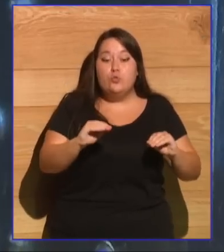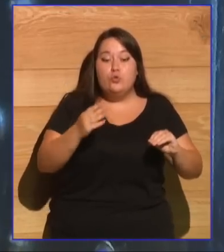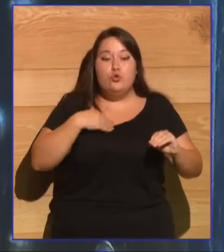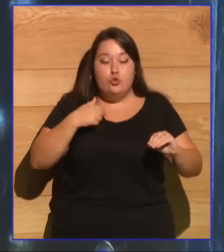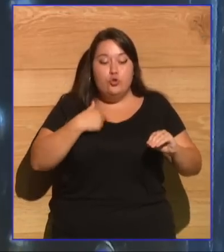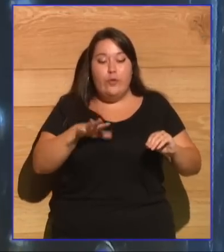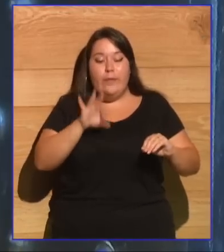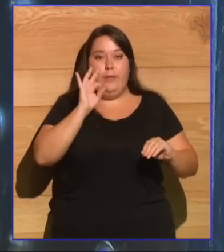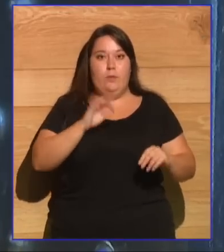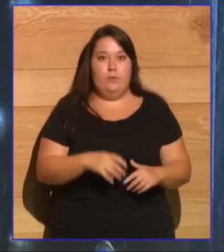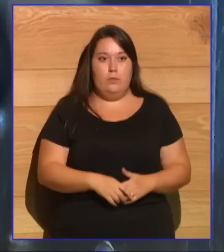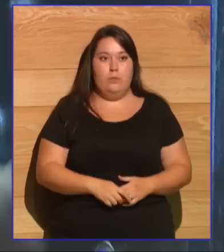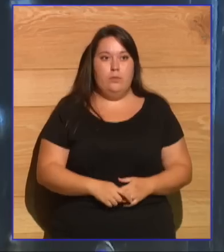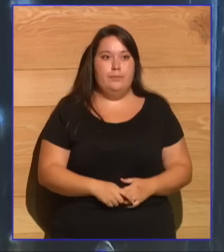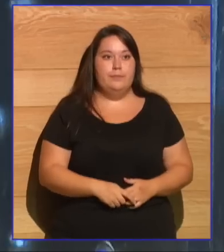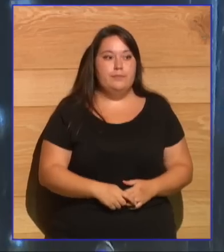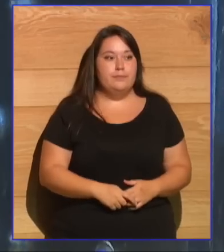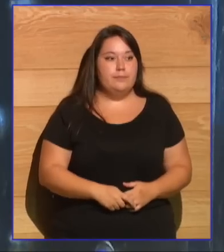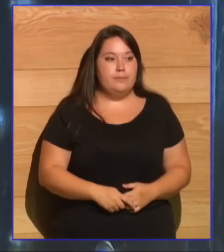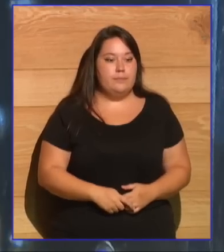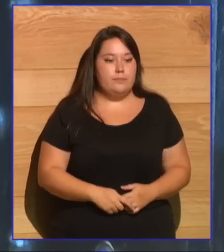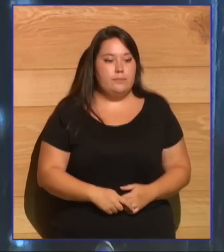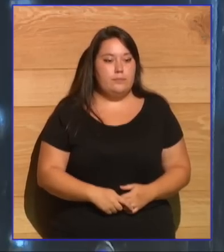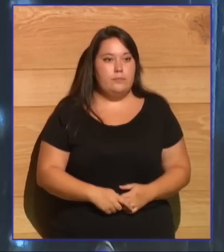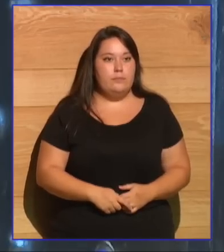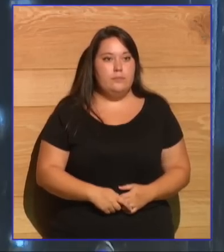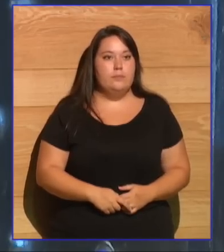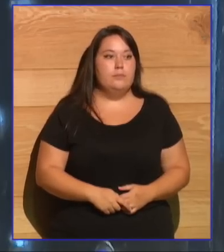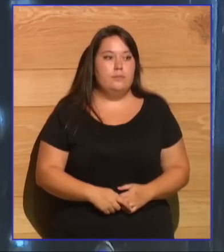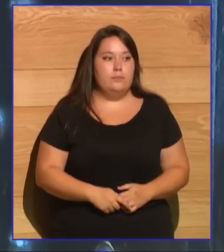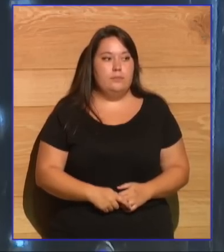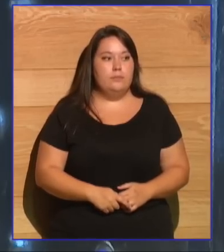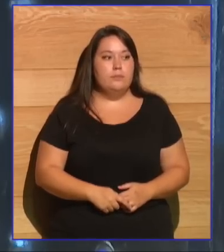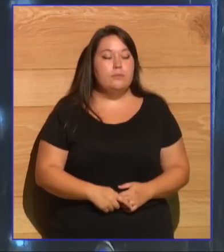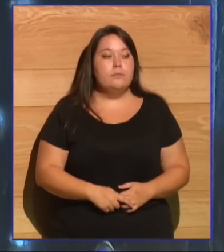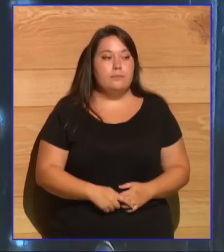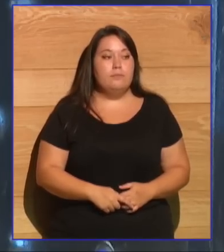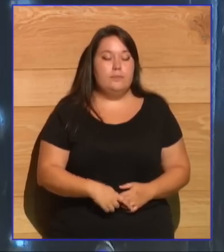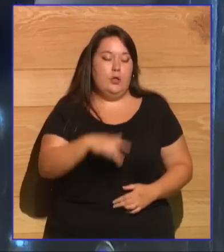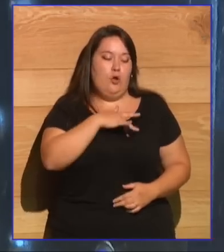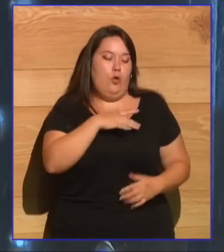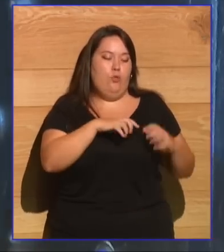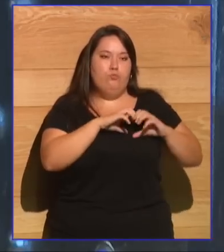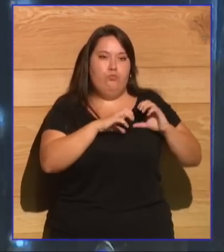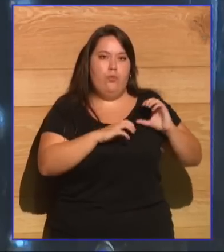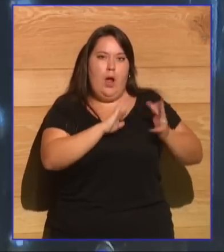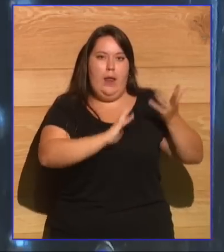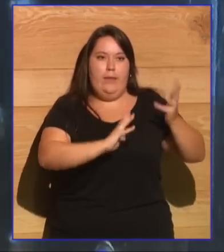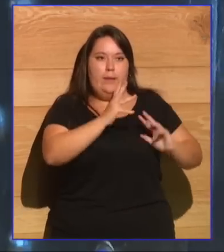ahora descuido a todas mis manos y el corazón arde